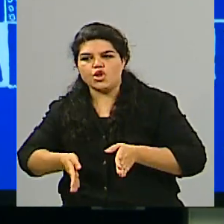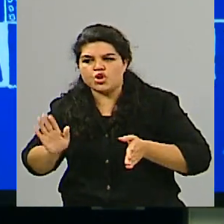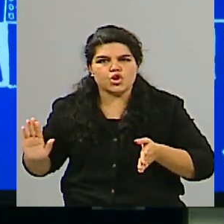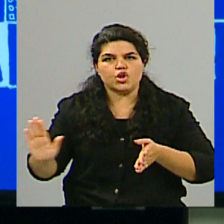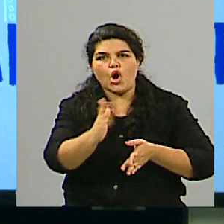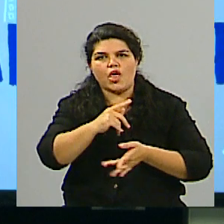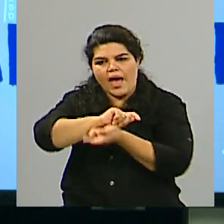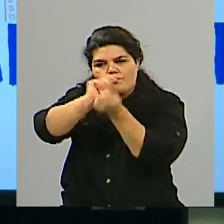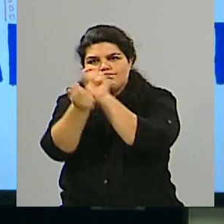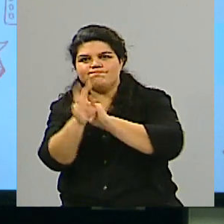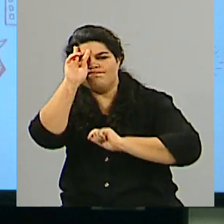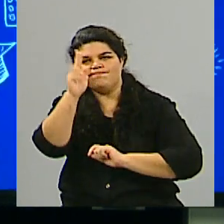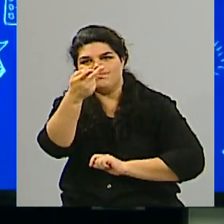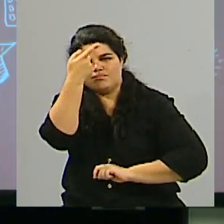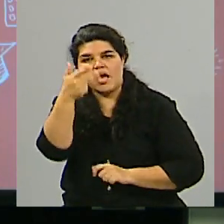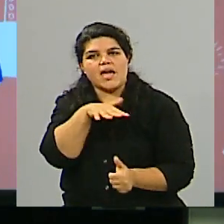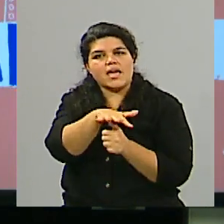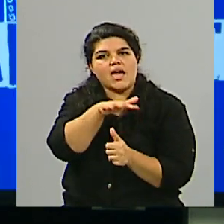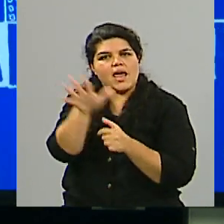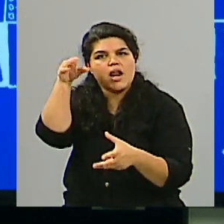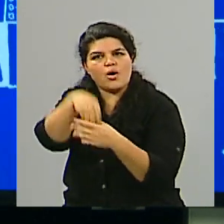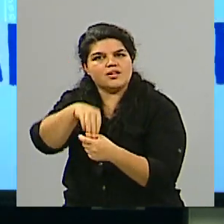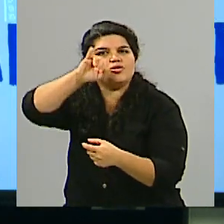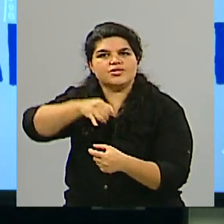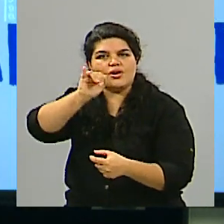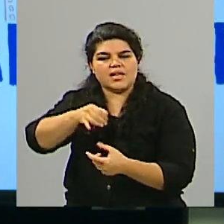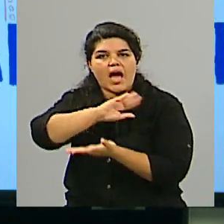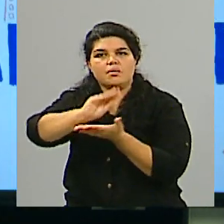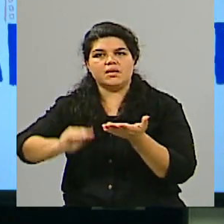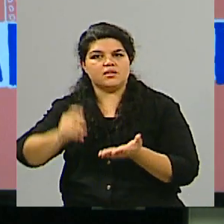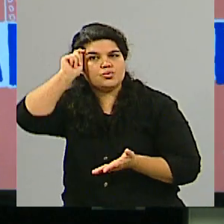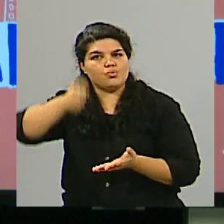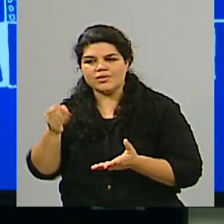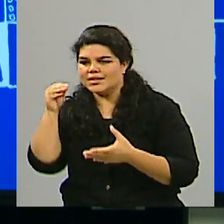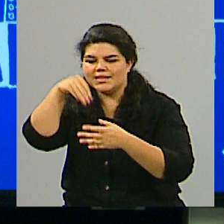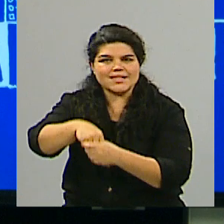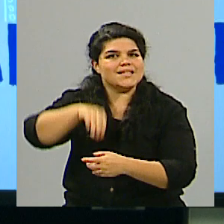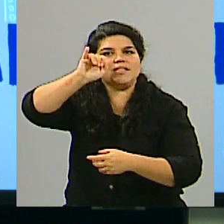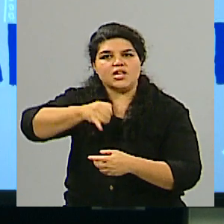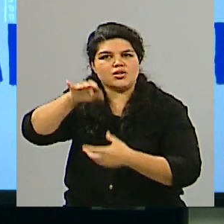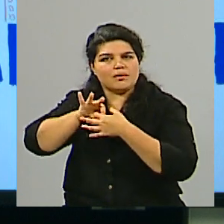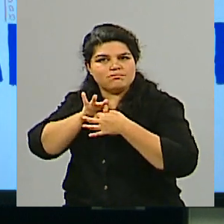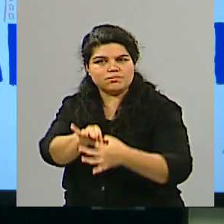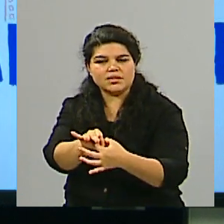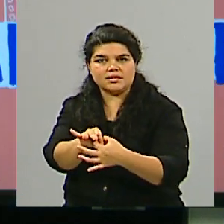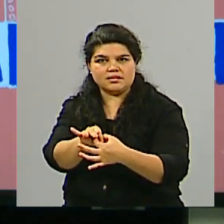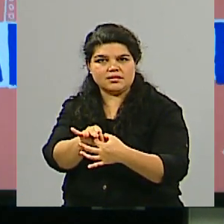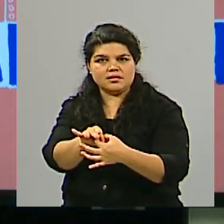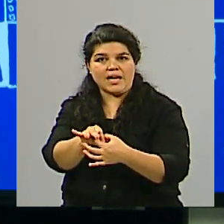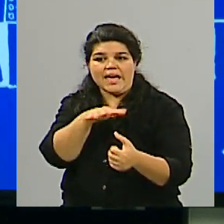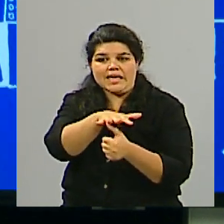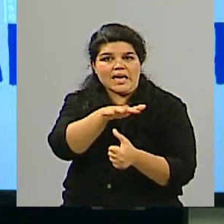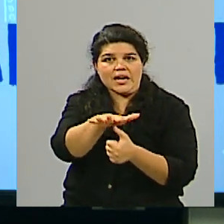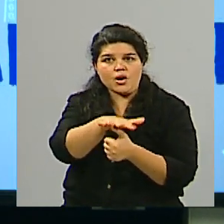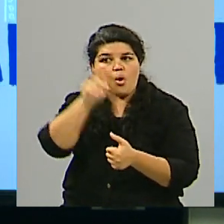con la incorporación del enfoque de géneros en la administración de justicia. Es un proceso que se está dando, es un proceso que se está trabajando, pero no podría